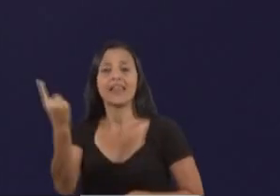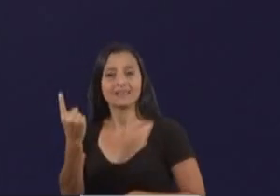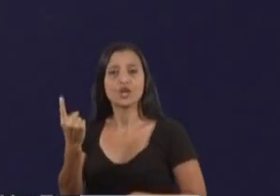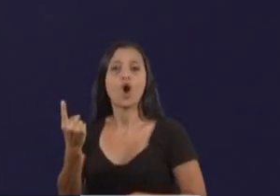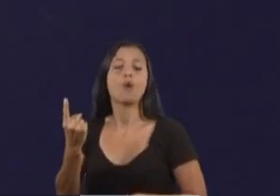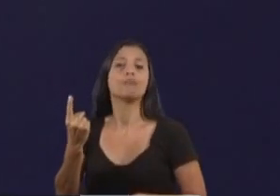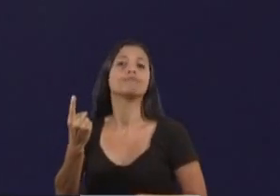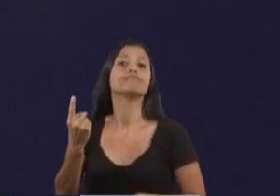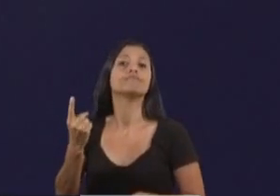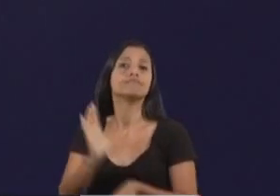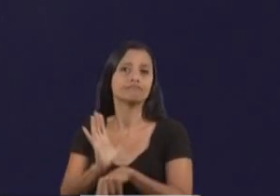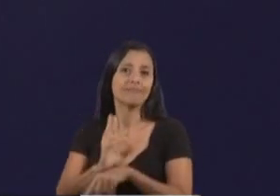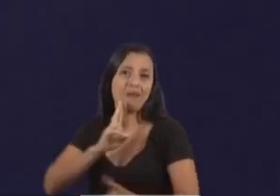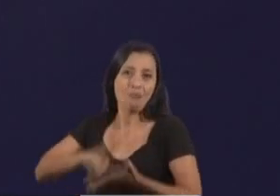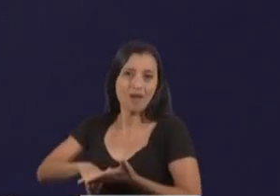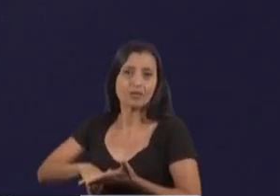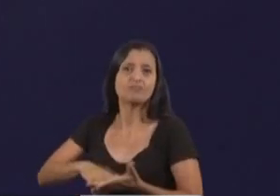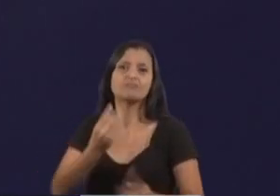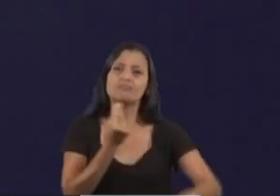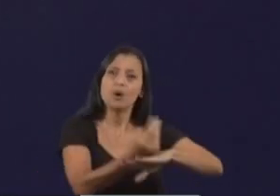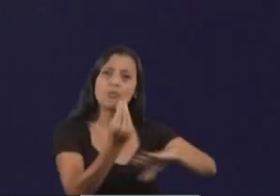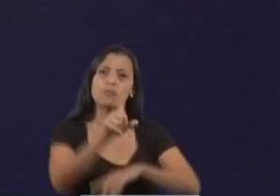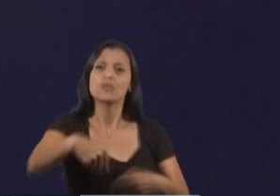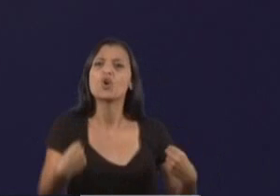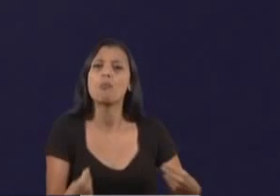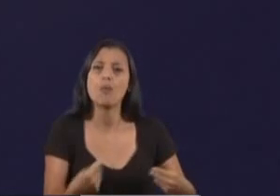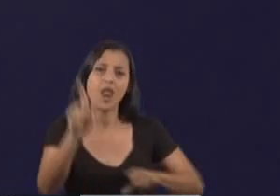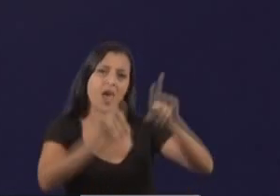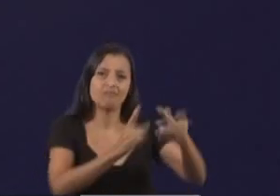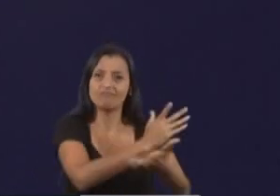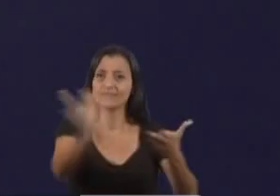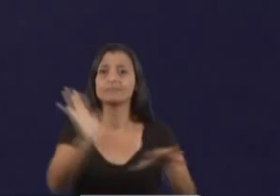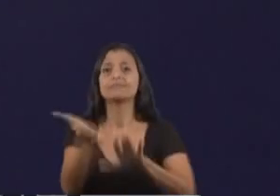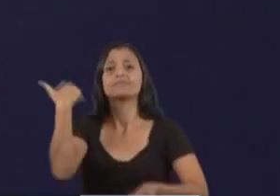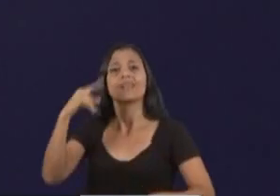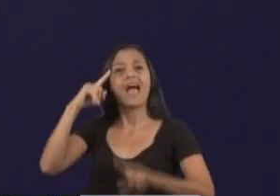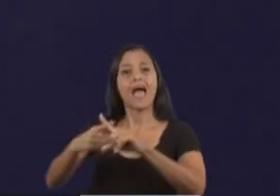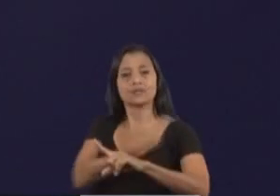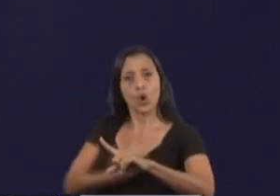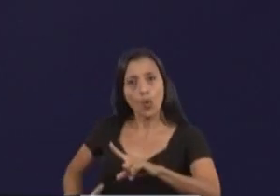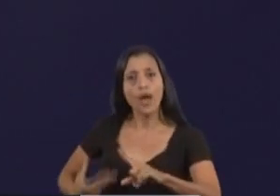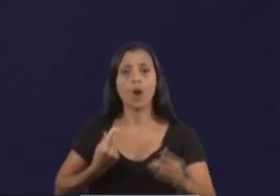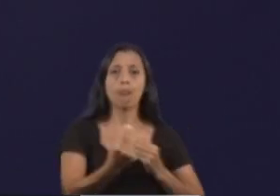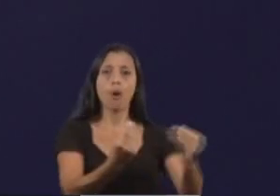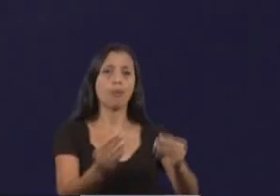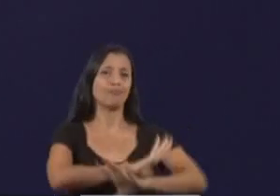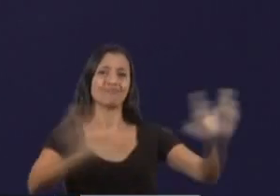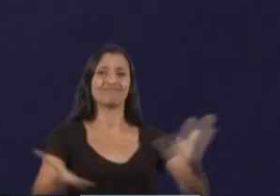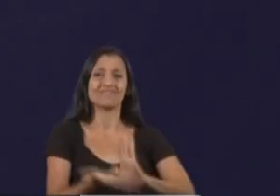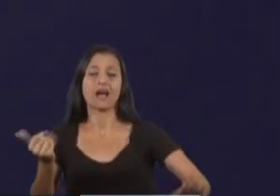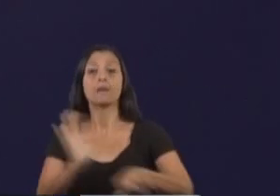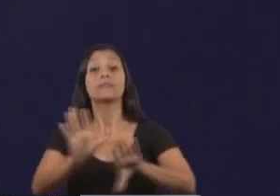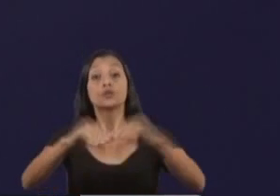Impositiva, creados gran parte de estos cargos durante el gobierno anterior, y es aproximadamente